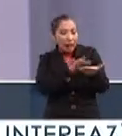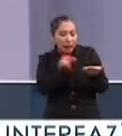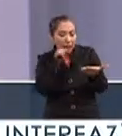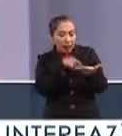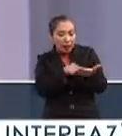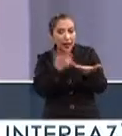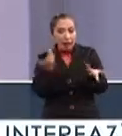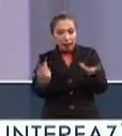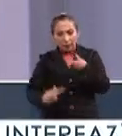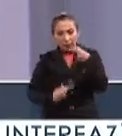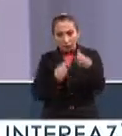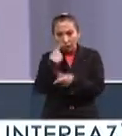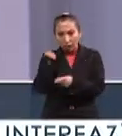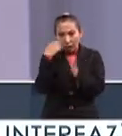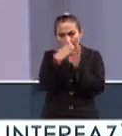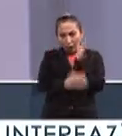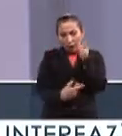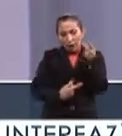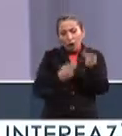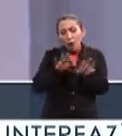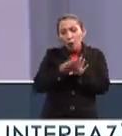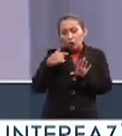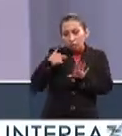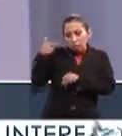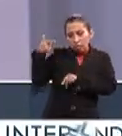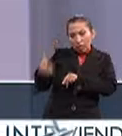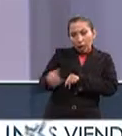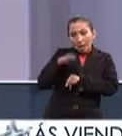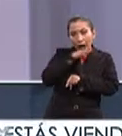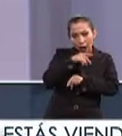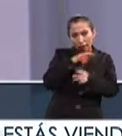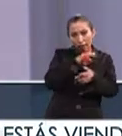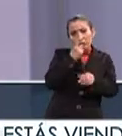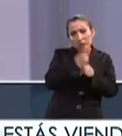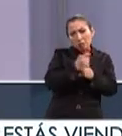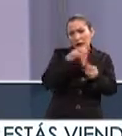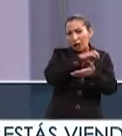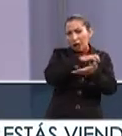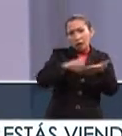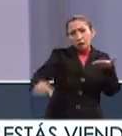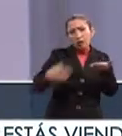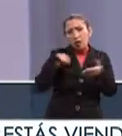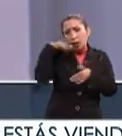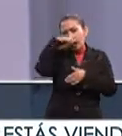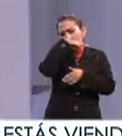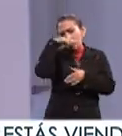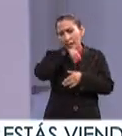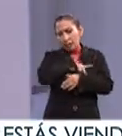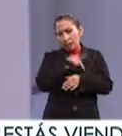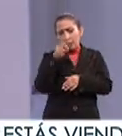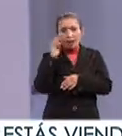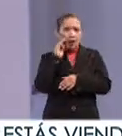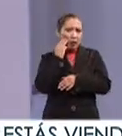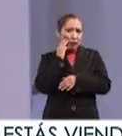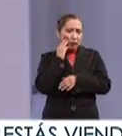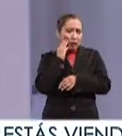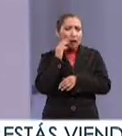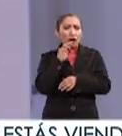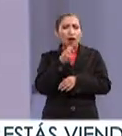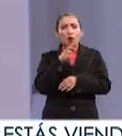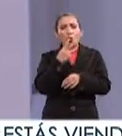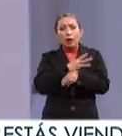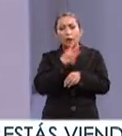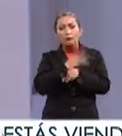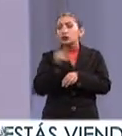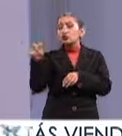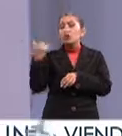viene el test después de cada capítulo, cómo identificar. Y pueden leer el primer capítulo gratis en mi página web. Yulima, ¿cómo